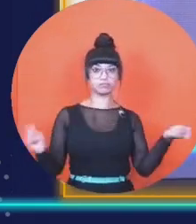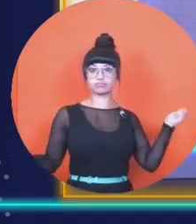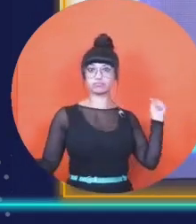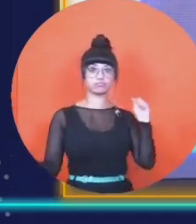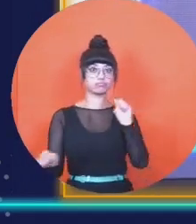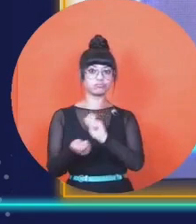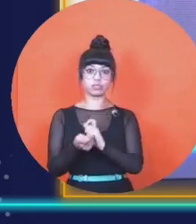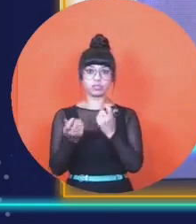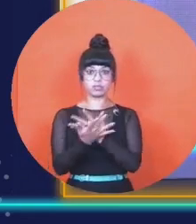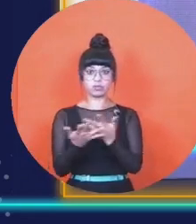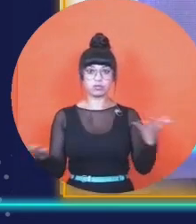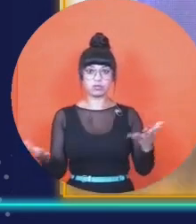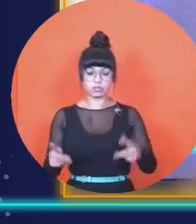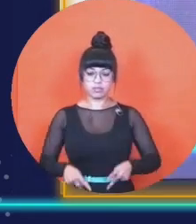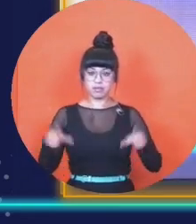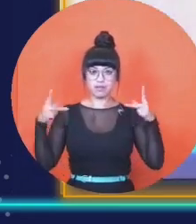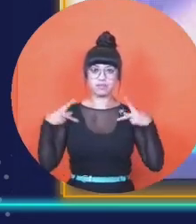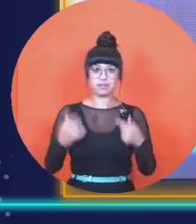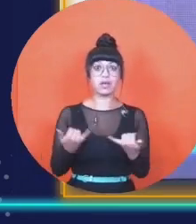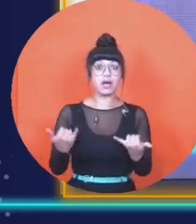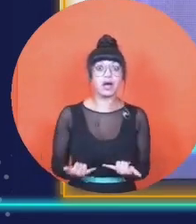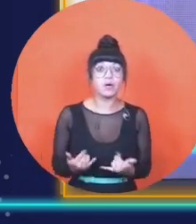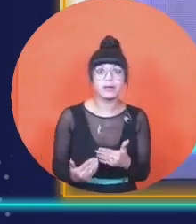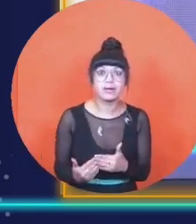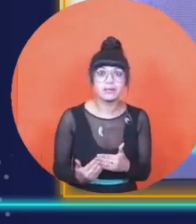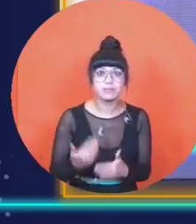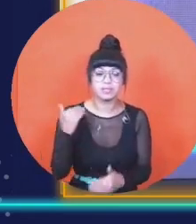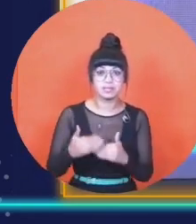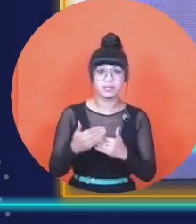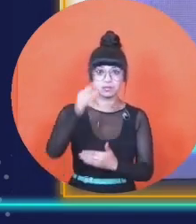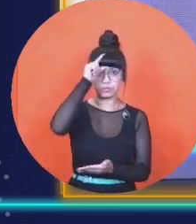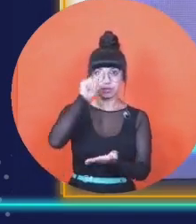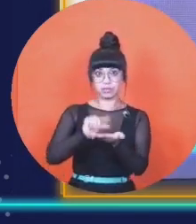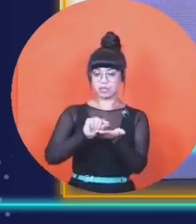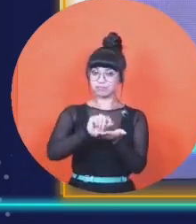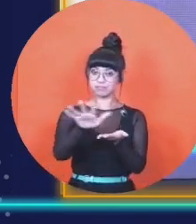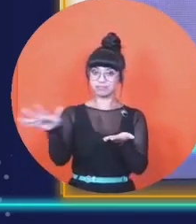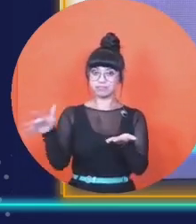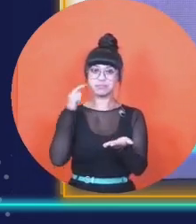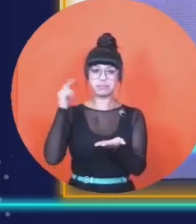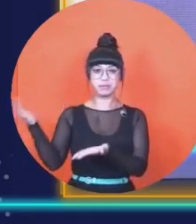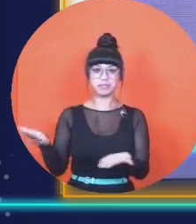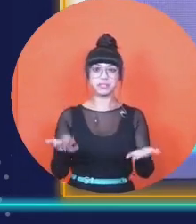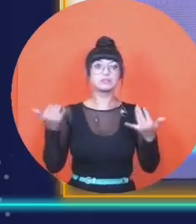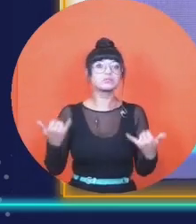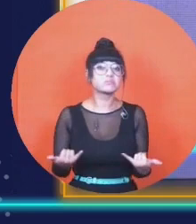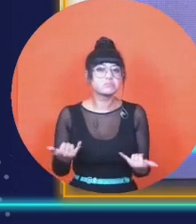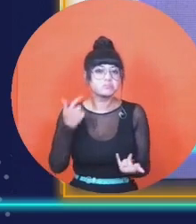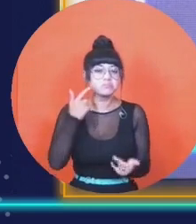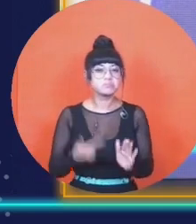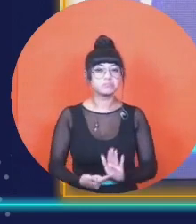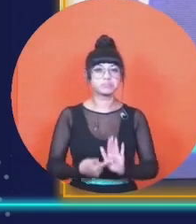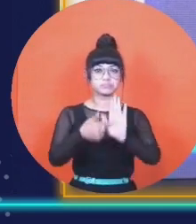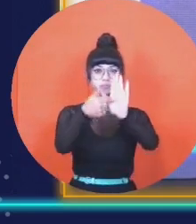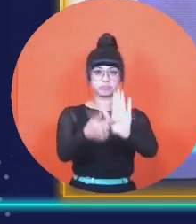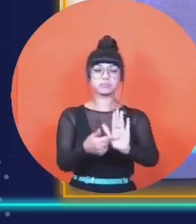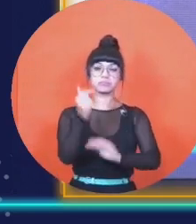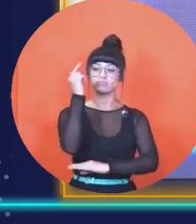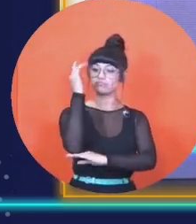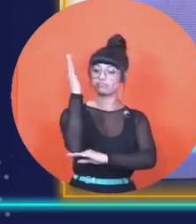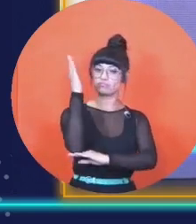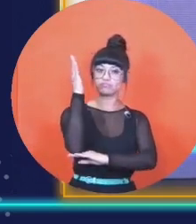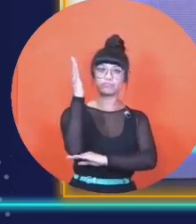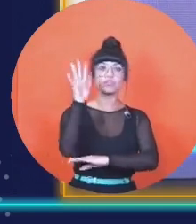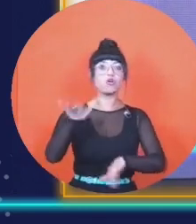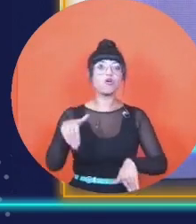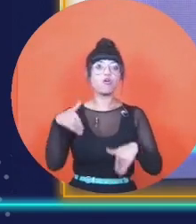entorno. Bienvenidos a la era de la inteligencia artificial. A continuación, presentamos la conferencia